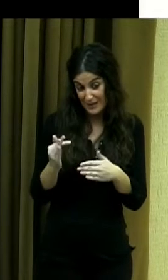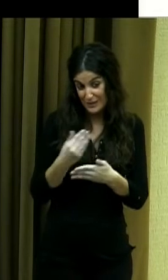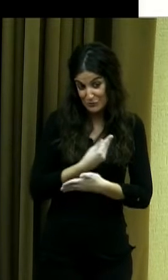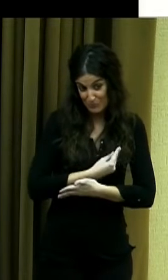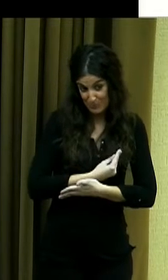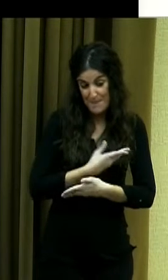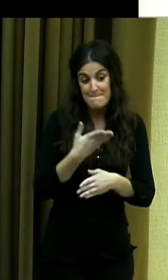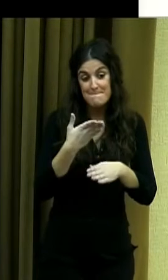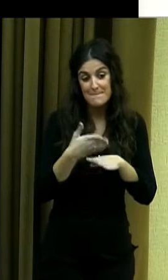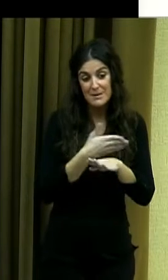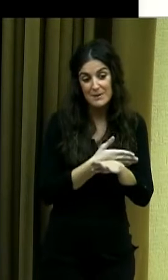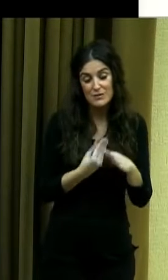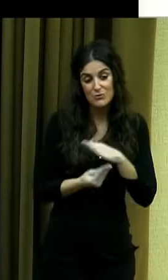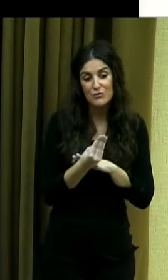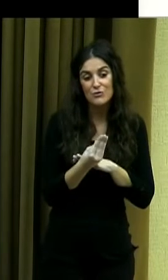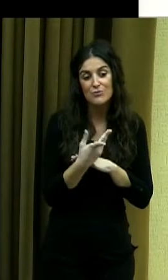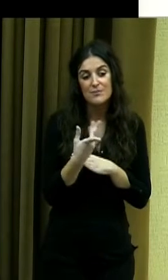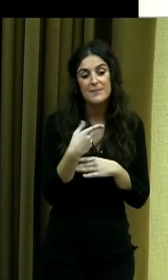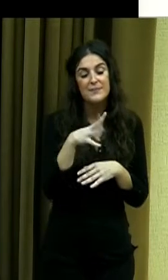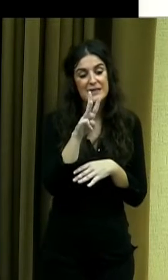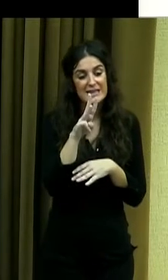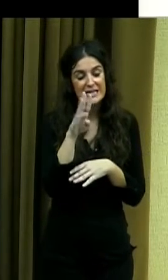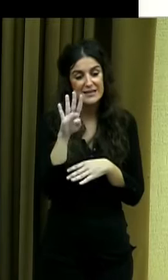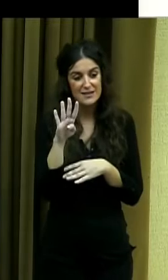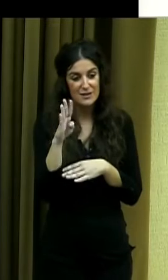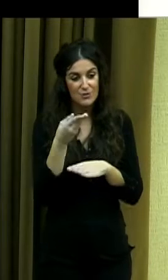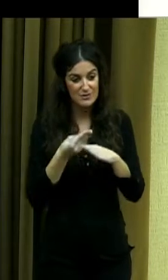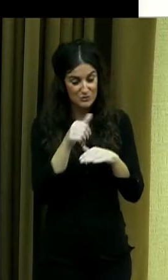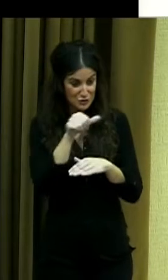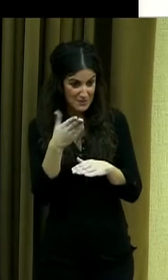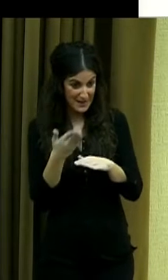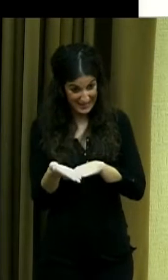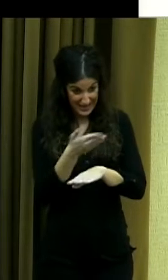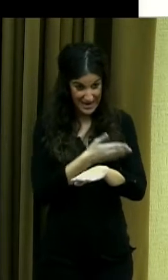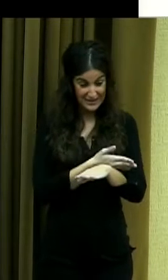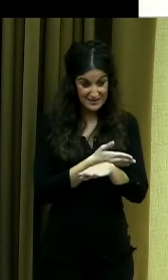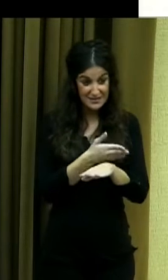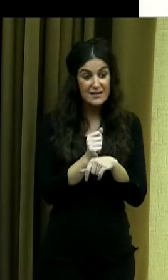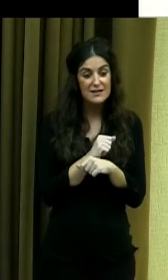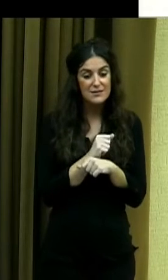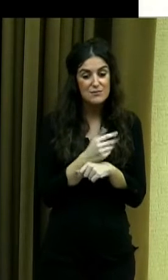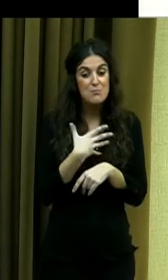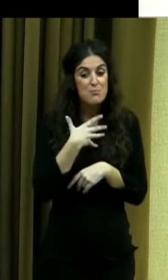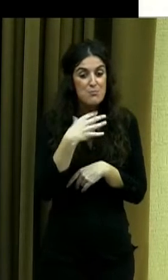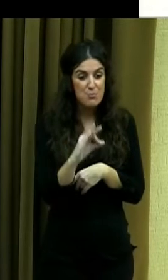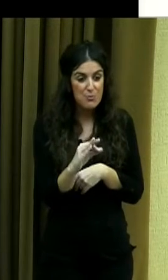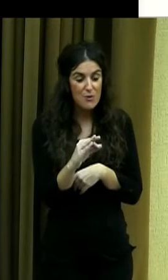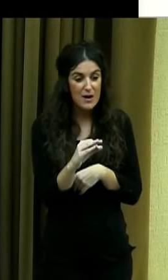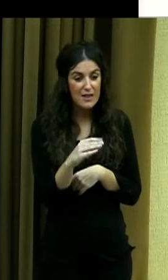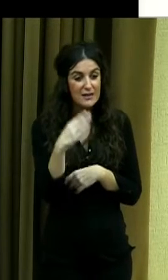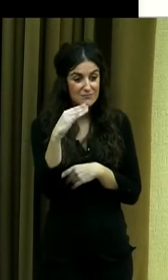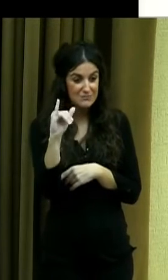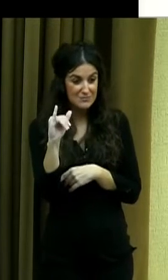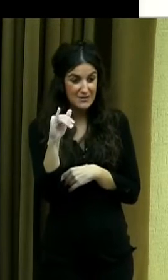que los prematuros por debajo de 34 semanas de edad gestacional pueden tener una disminución del CI a los